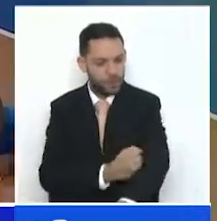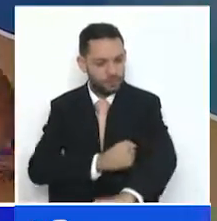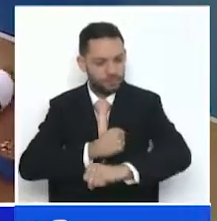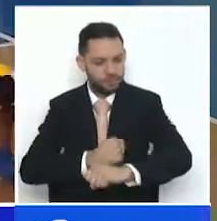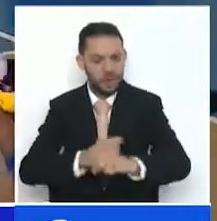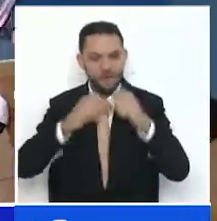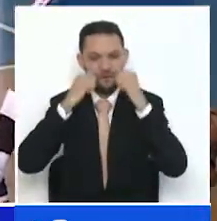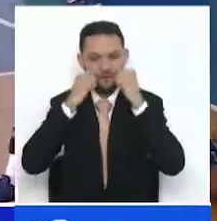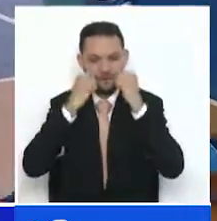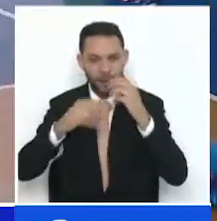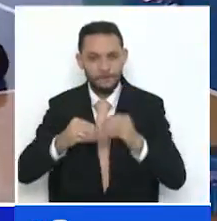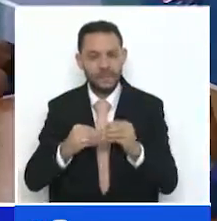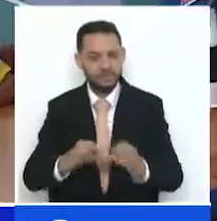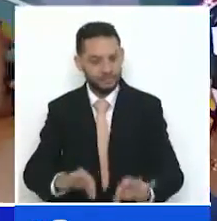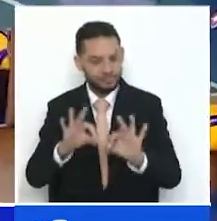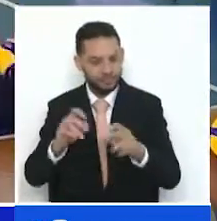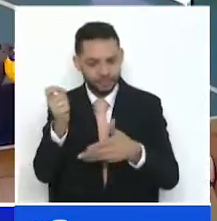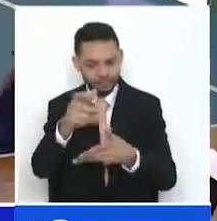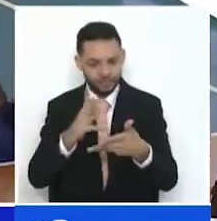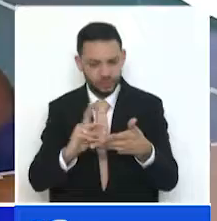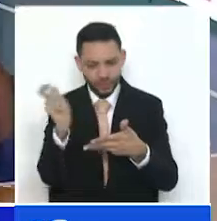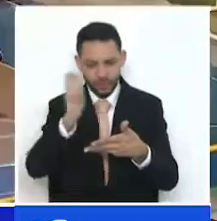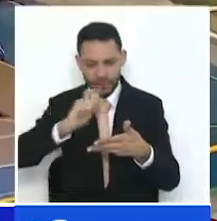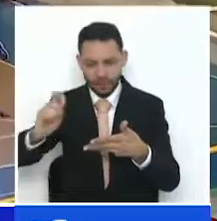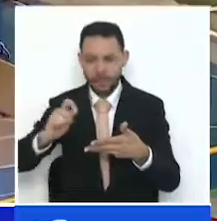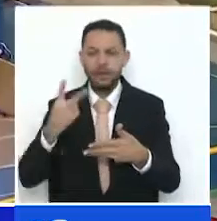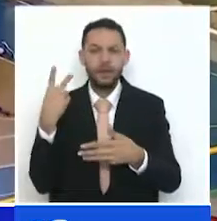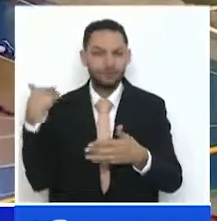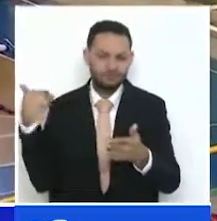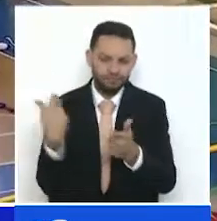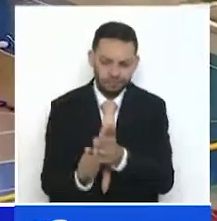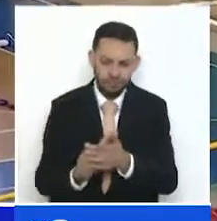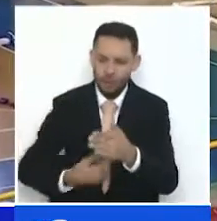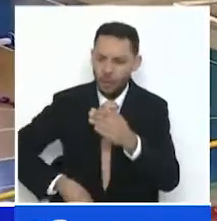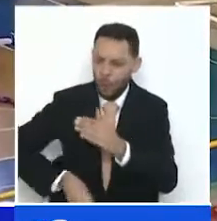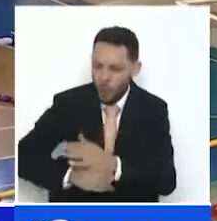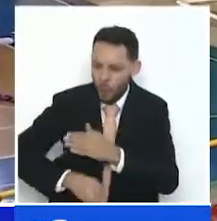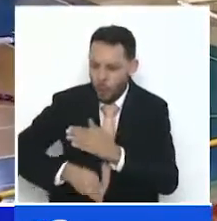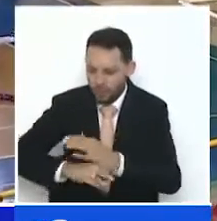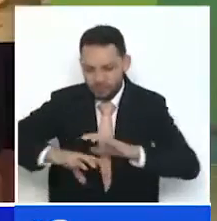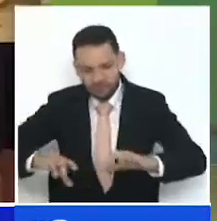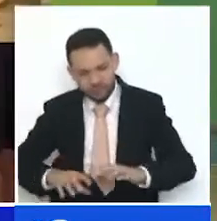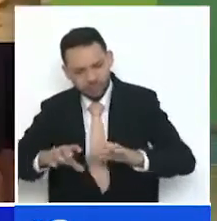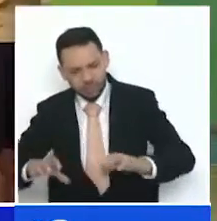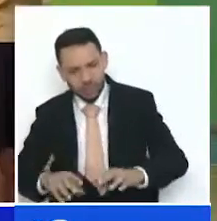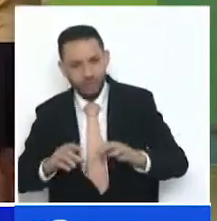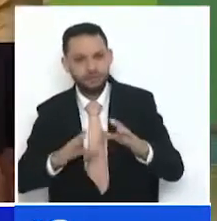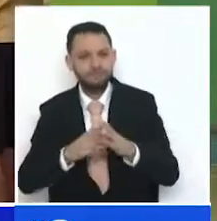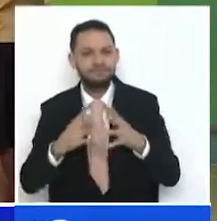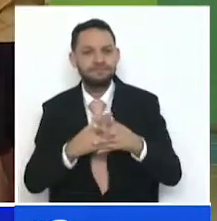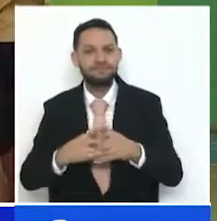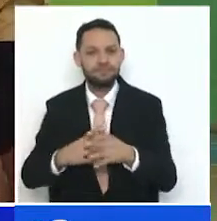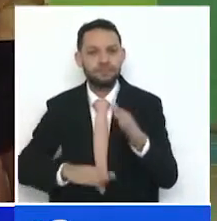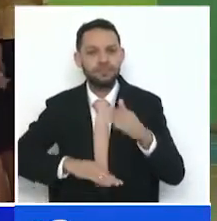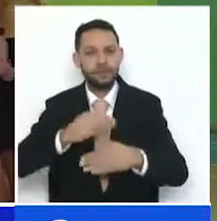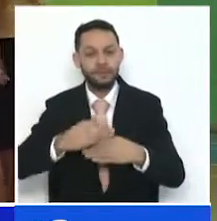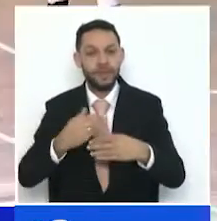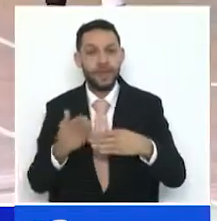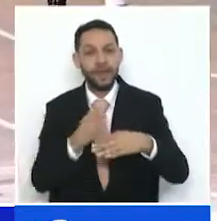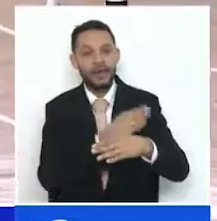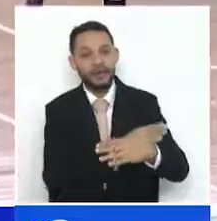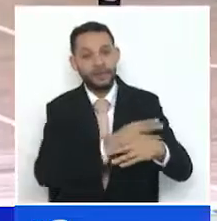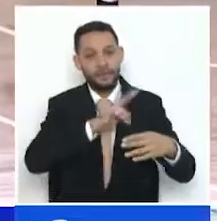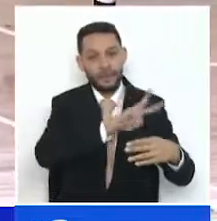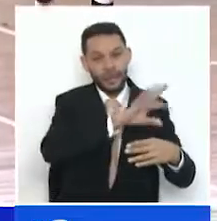técnica y pues sacar provecho en estos 20 días para que el equipo empiece a cohesionarse otra vez. Pasando del puesto 28 al puesto 16